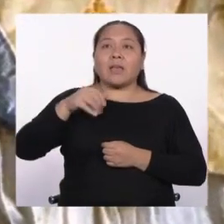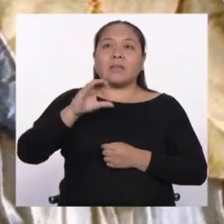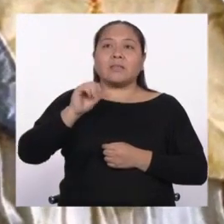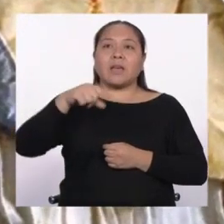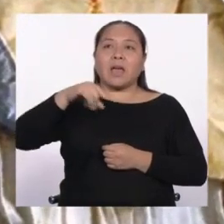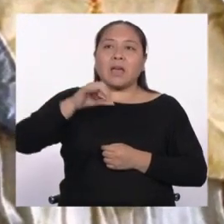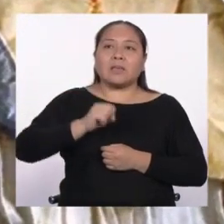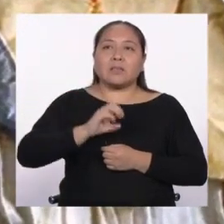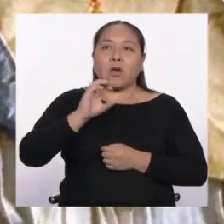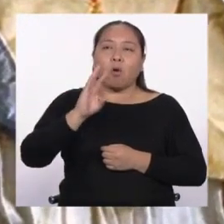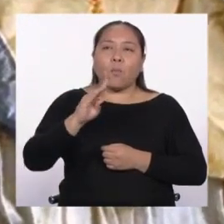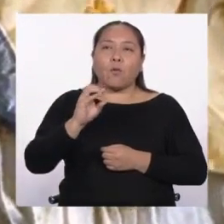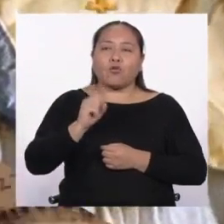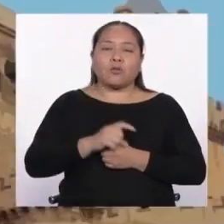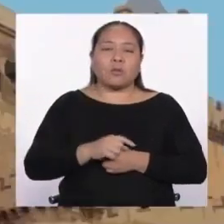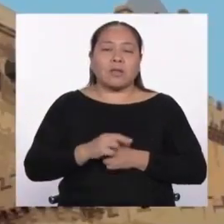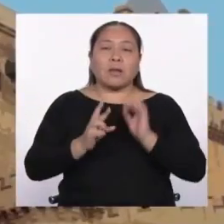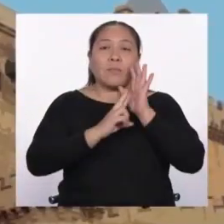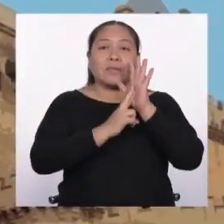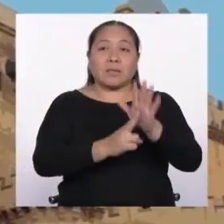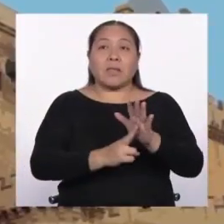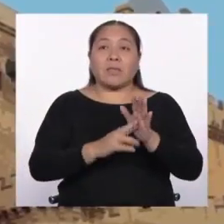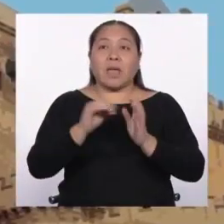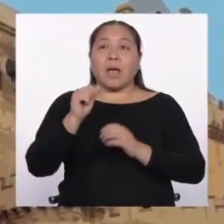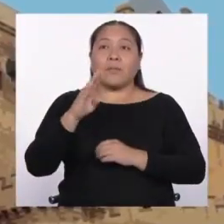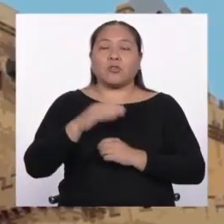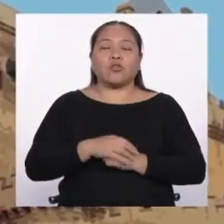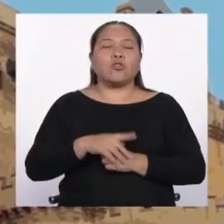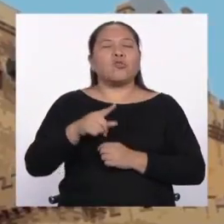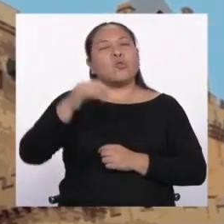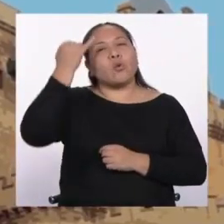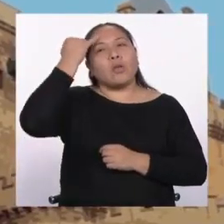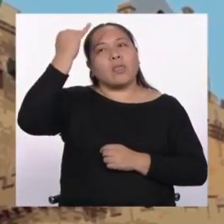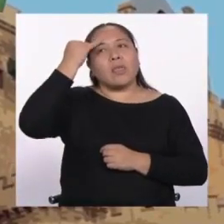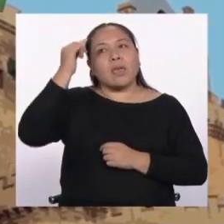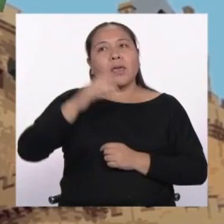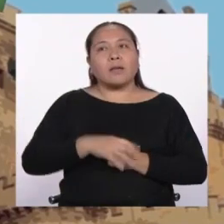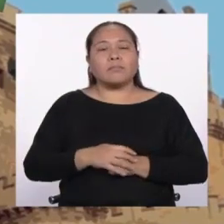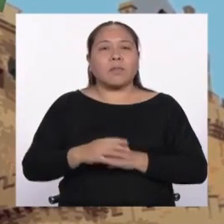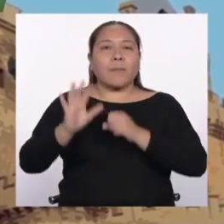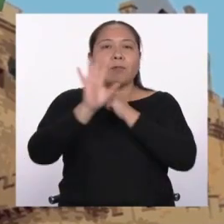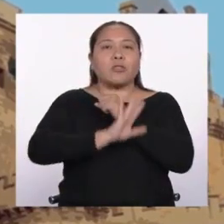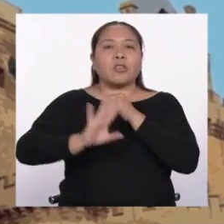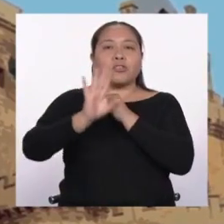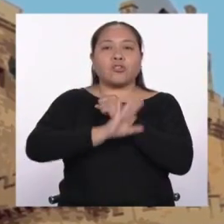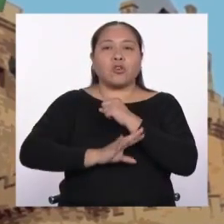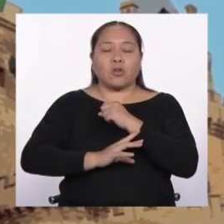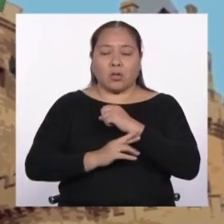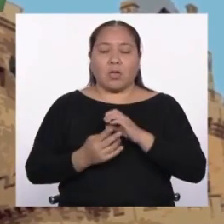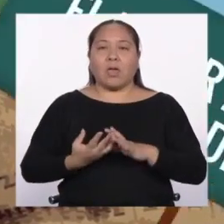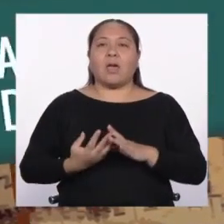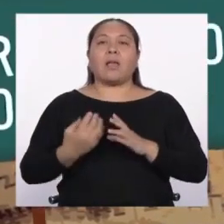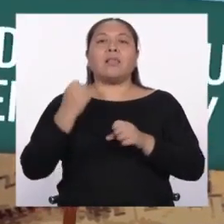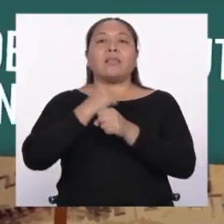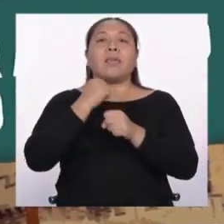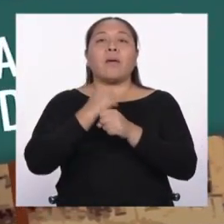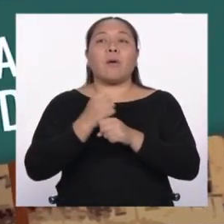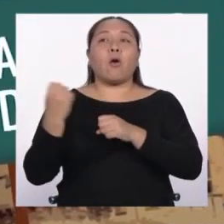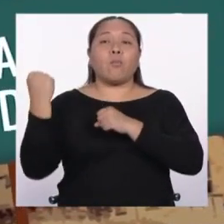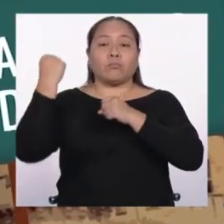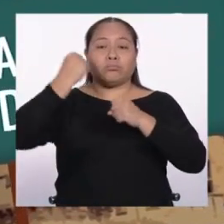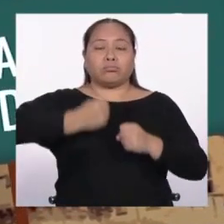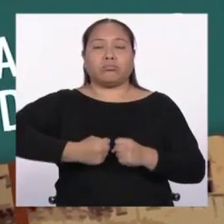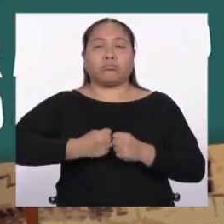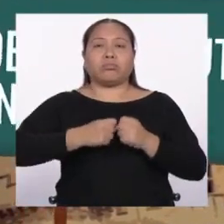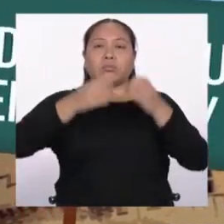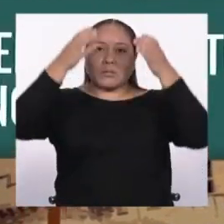más representativo del absolutismo. Su teoría sobre el absolutismo estuvo orientada a defender la soberanía real, o sea, el poder absoluto